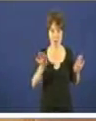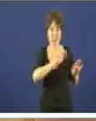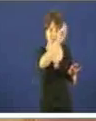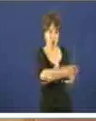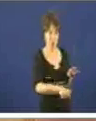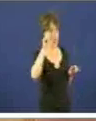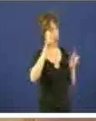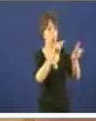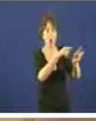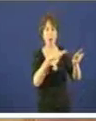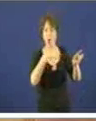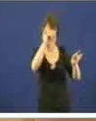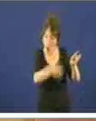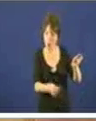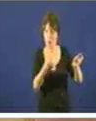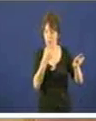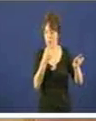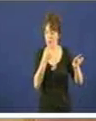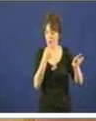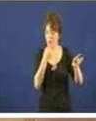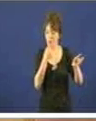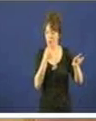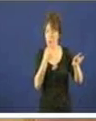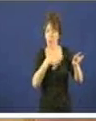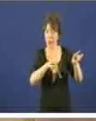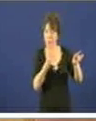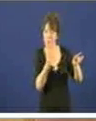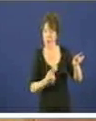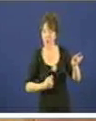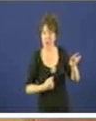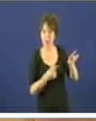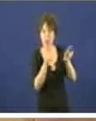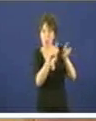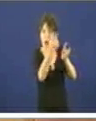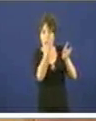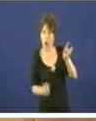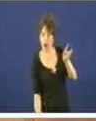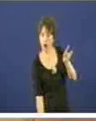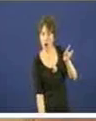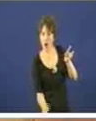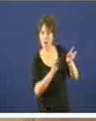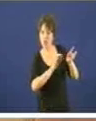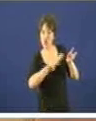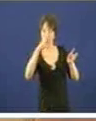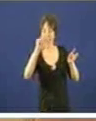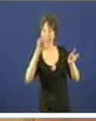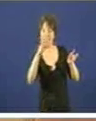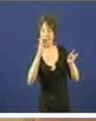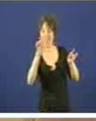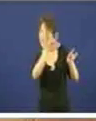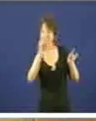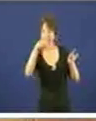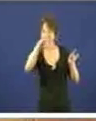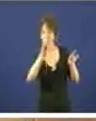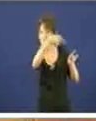é capaz de dicirnos hoxe aquí cales son as retribucións, cales son as condicións retributivas dos señores Castellano e González Bueno. Lo digo para non